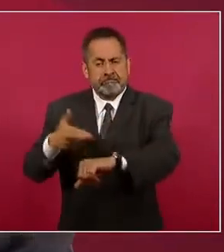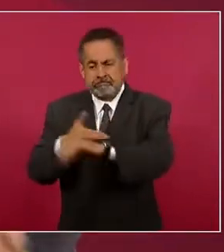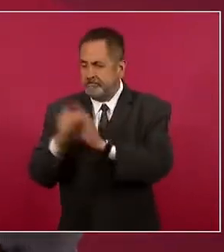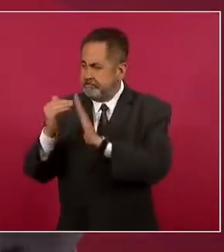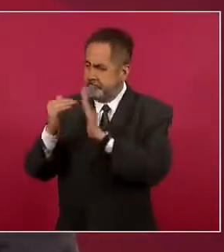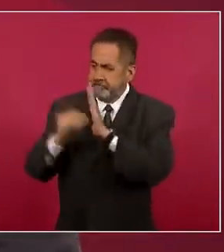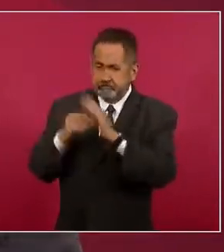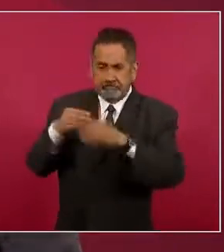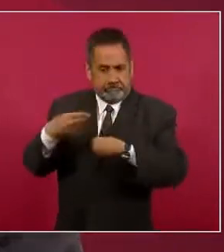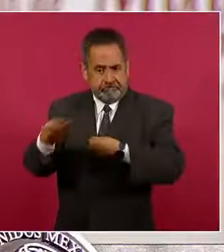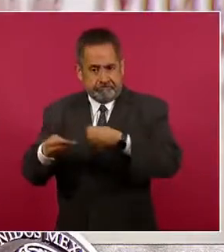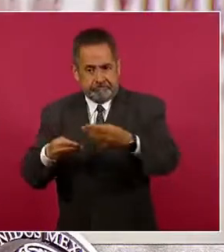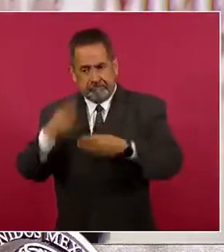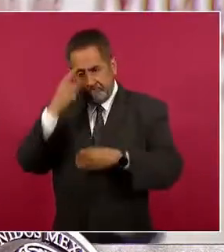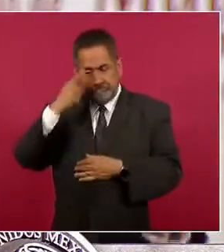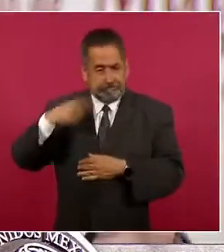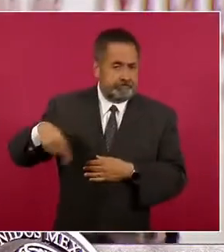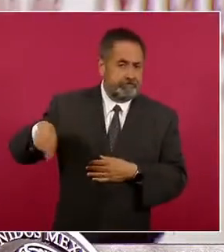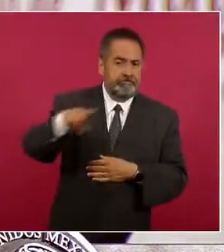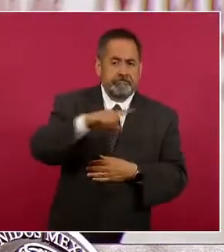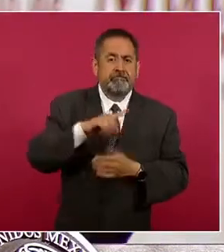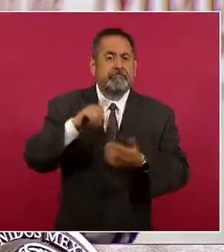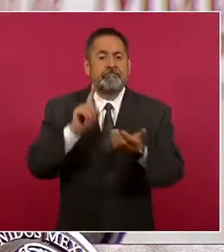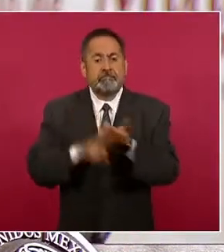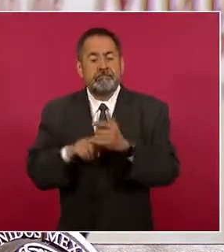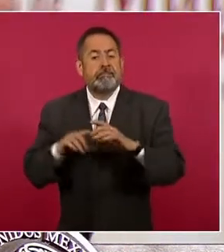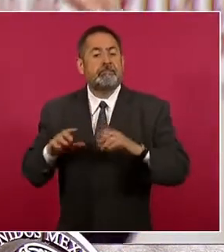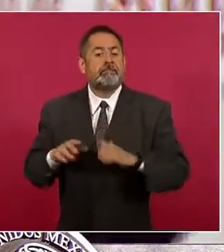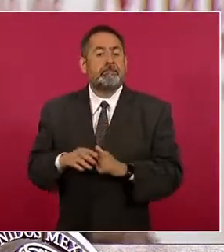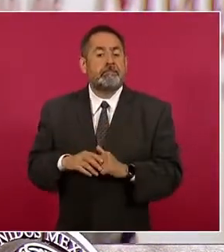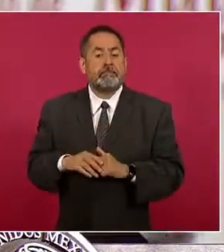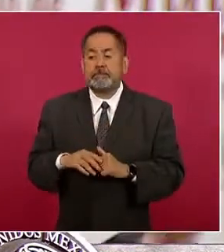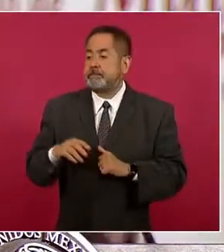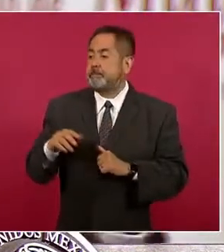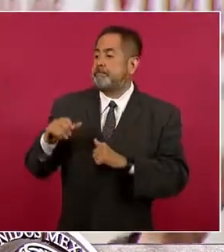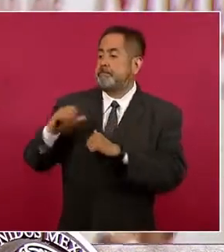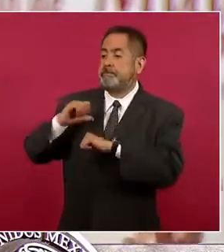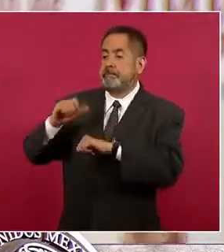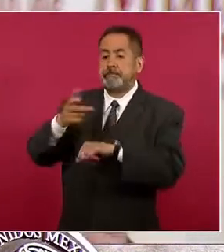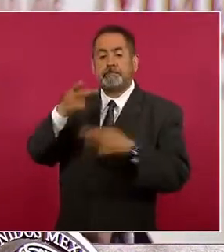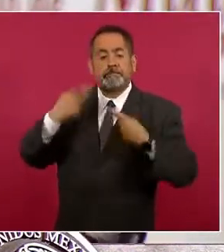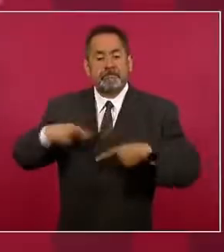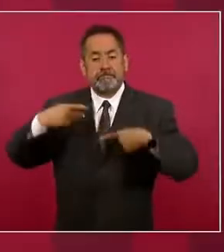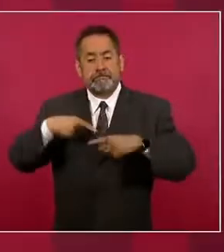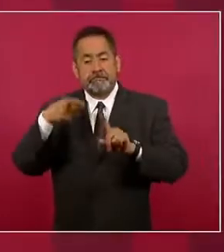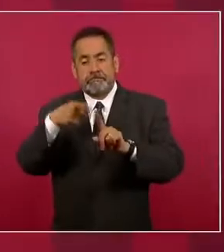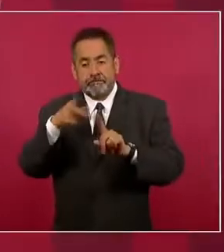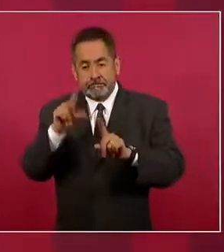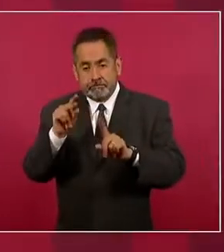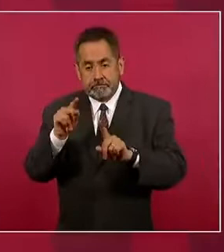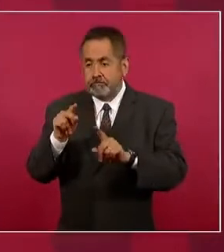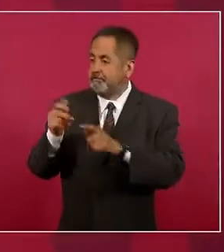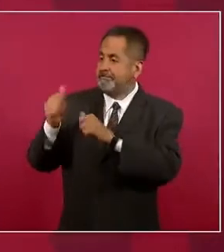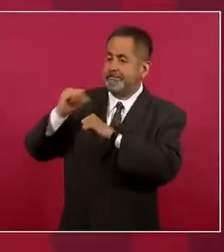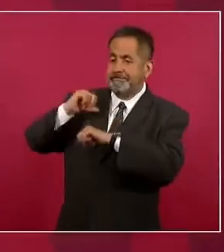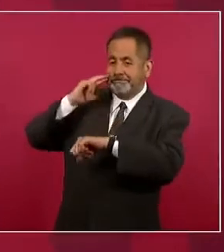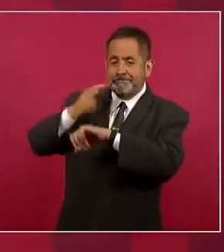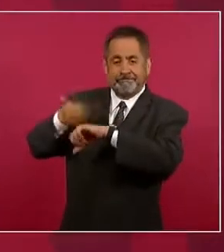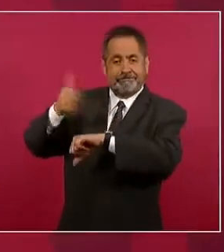diseñadas para obligar a las administraciones de los espacios públicos o